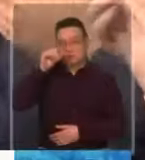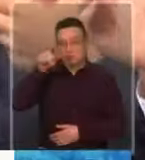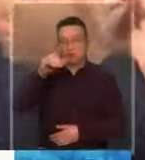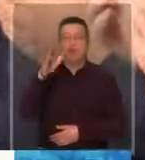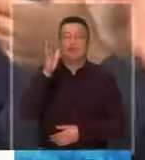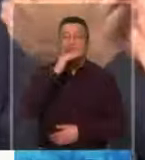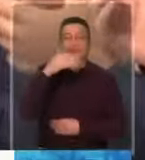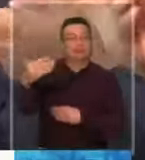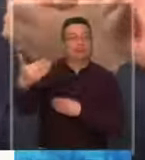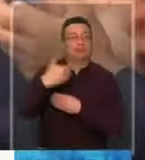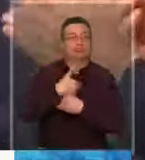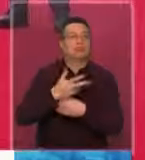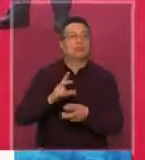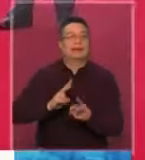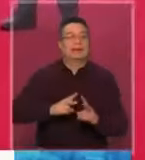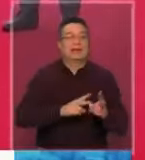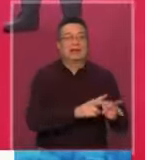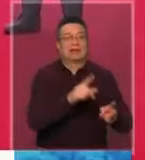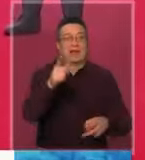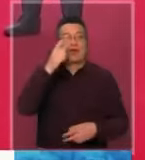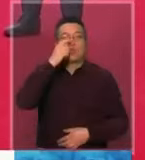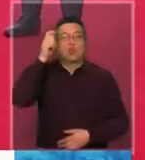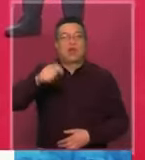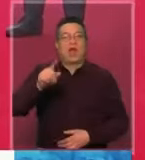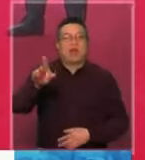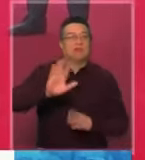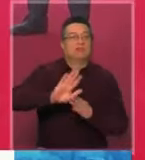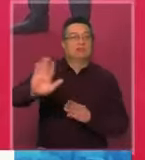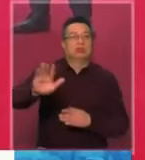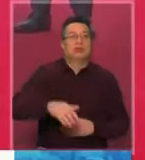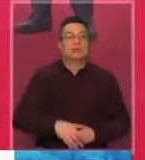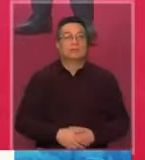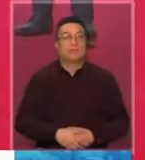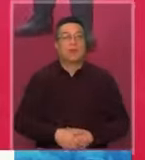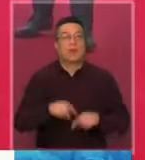ausente por la guerra que lleva en Ucrania.